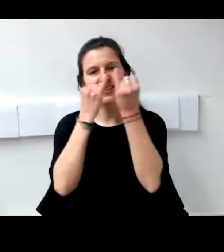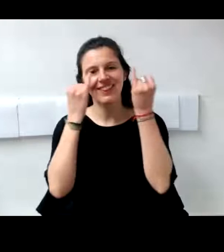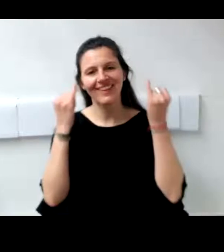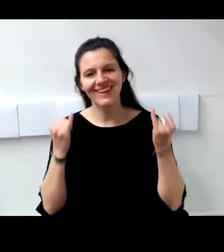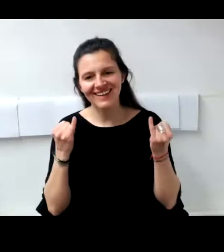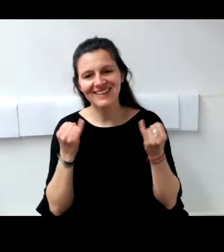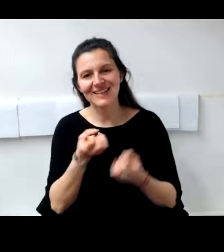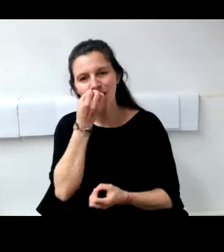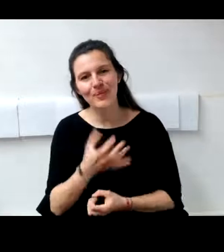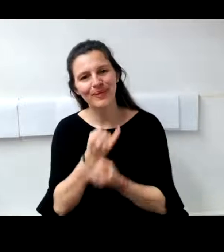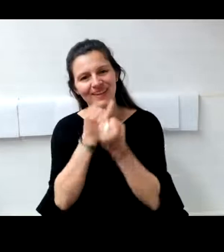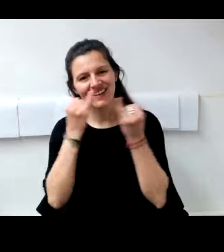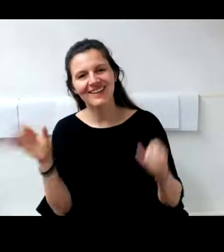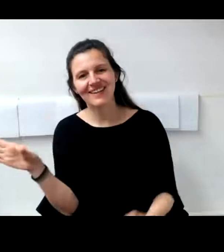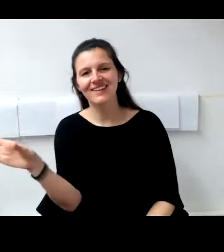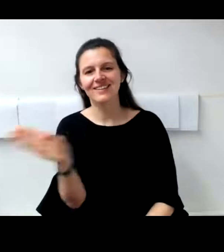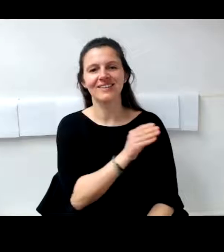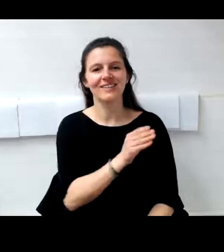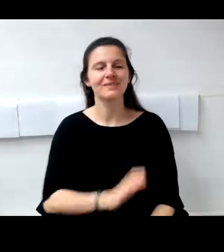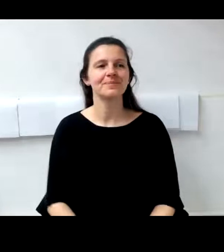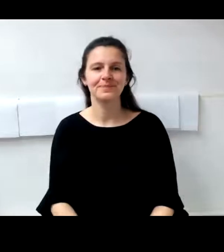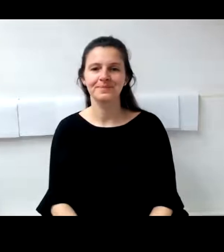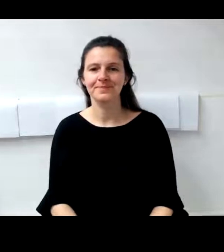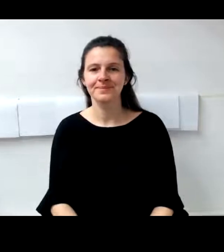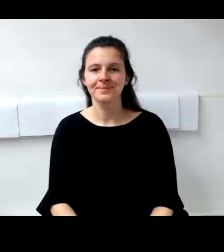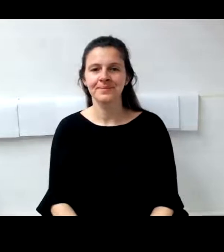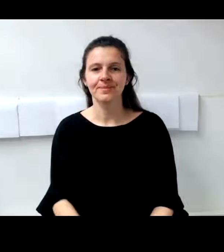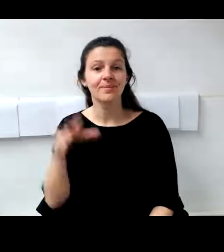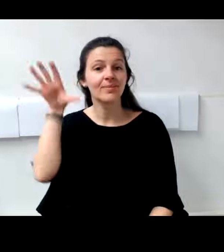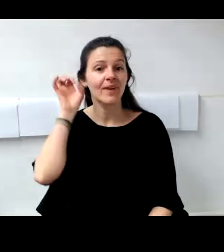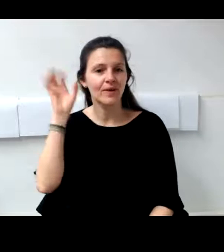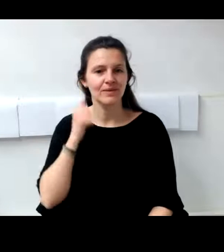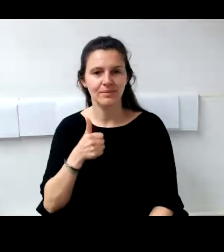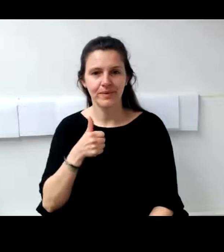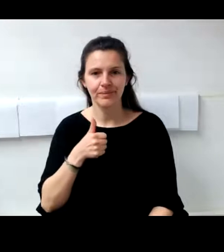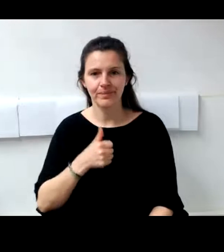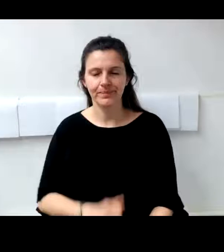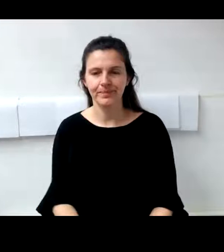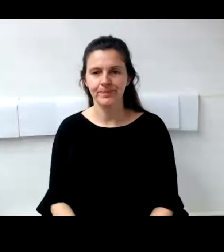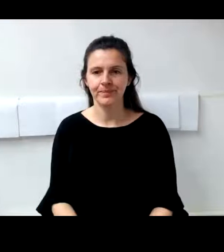Buenos días para todos, buenos días para todos. ¿Se escucha bien?